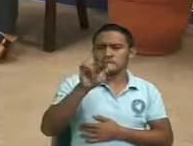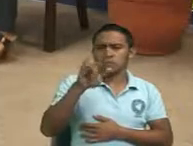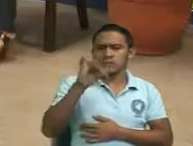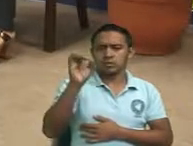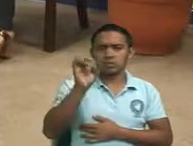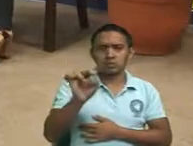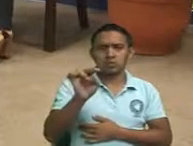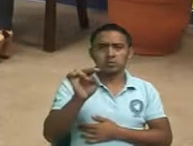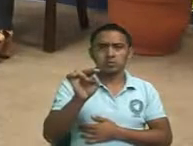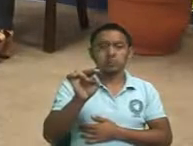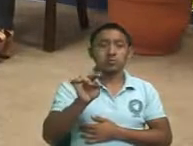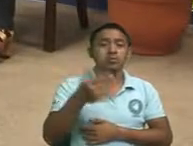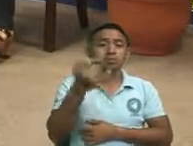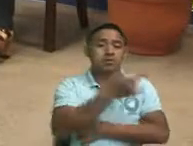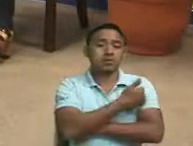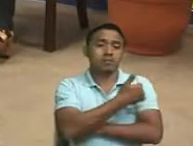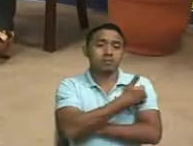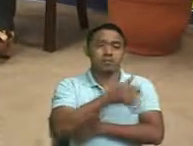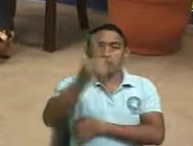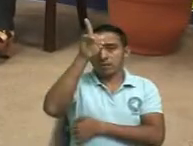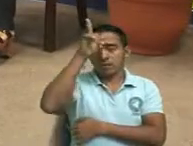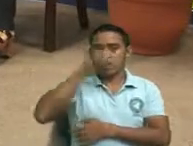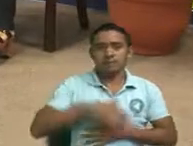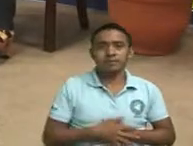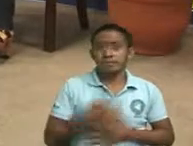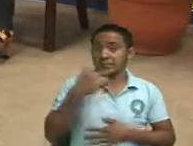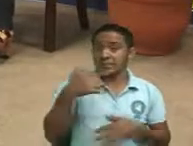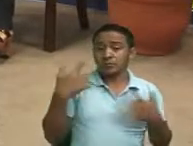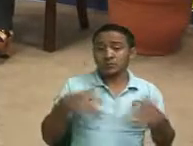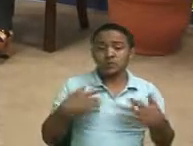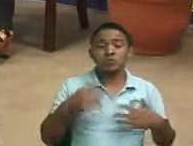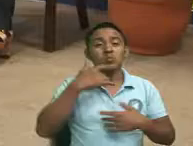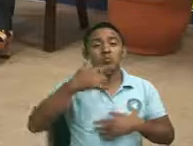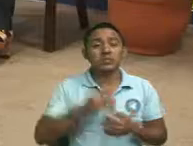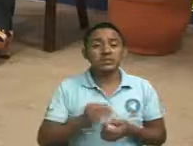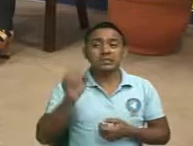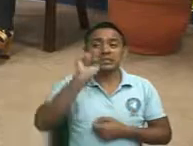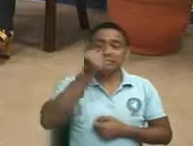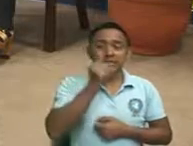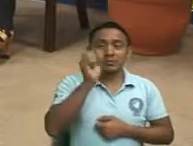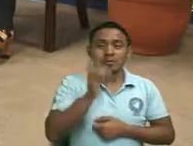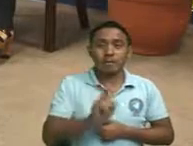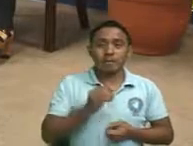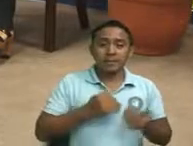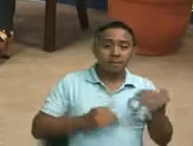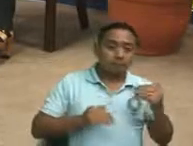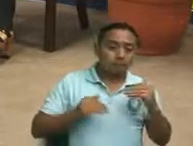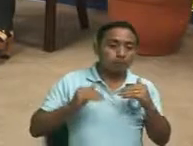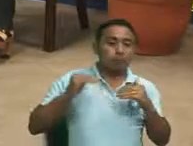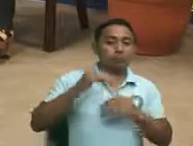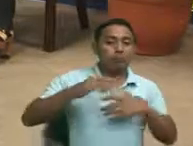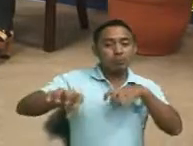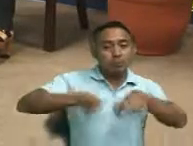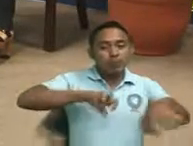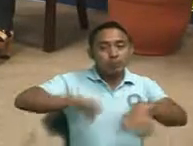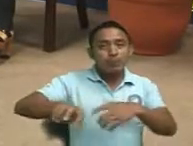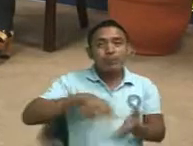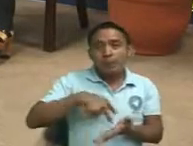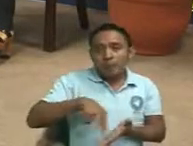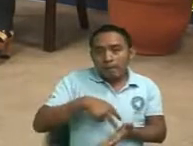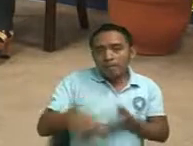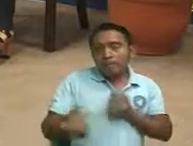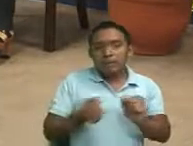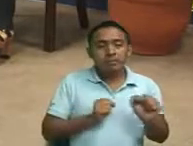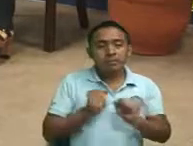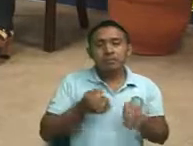Decía peligroso porque los fines de semana suele incrementar la cantidad de comida y la